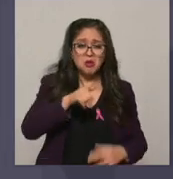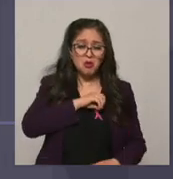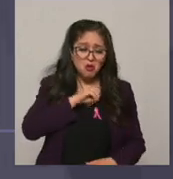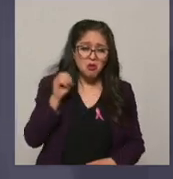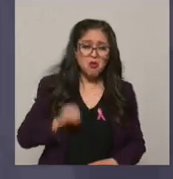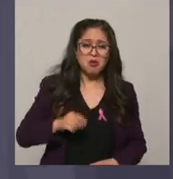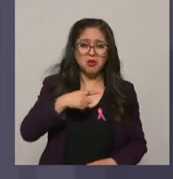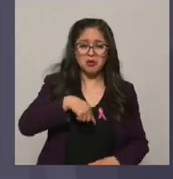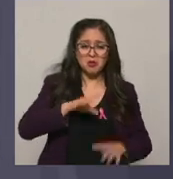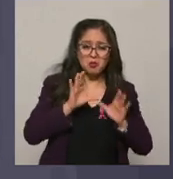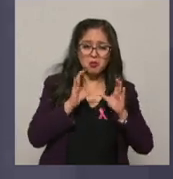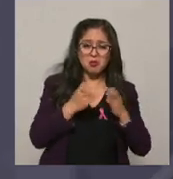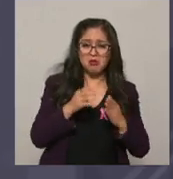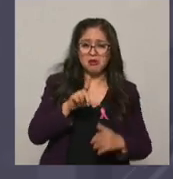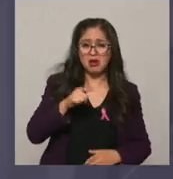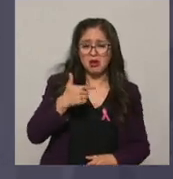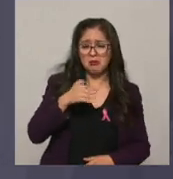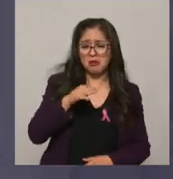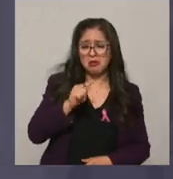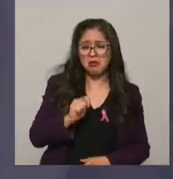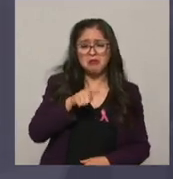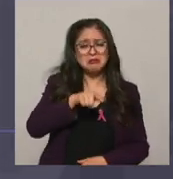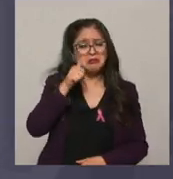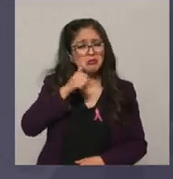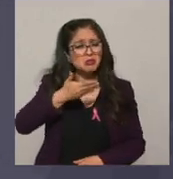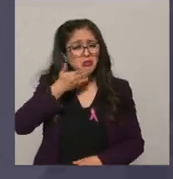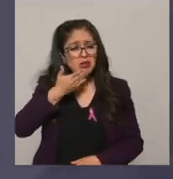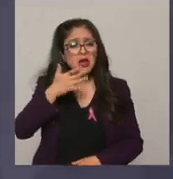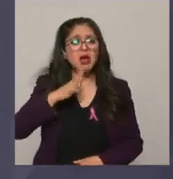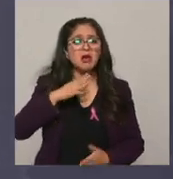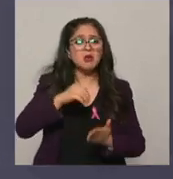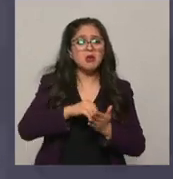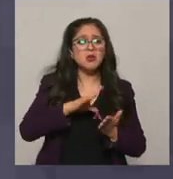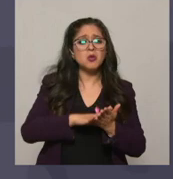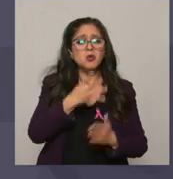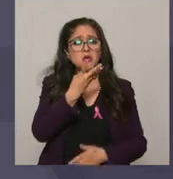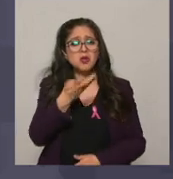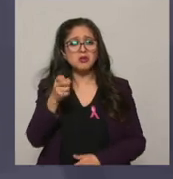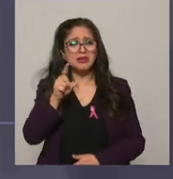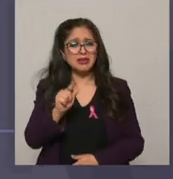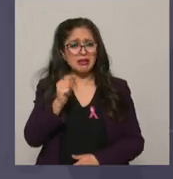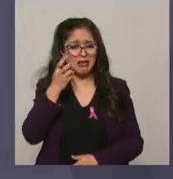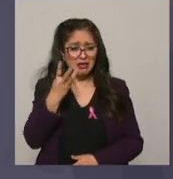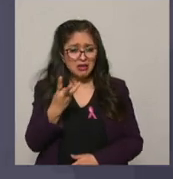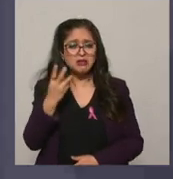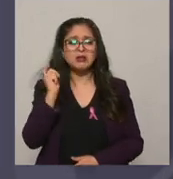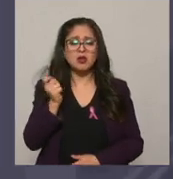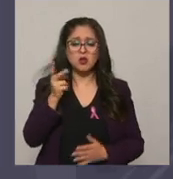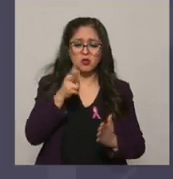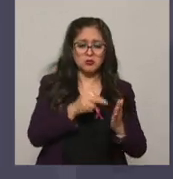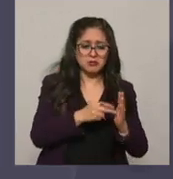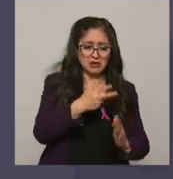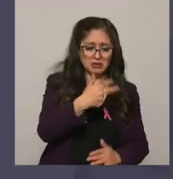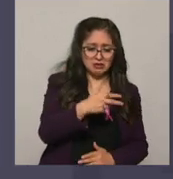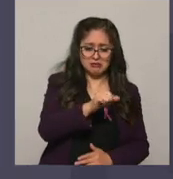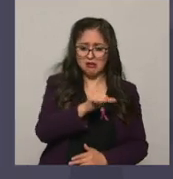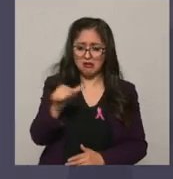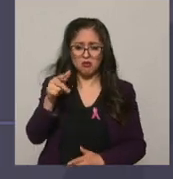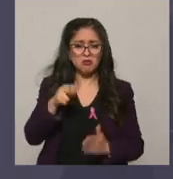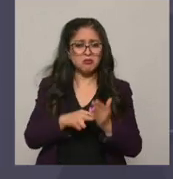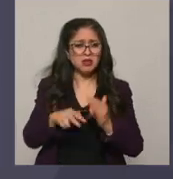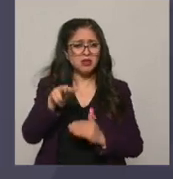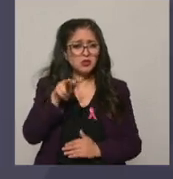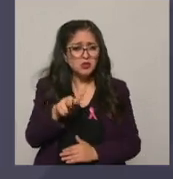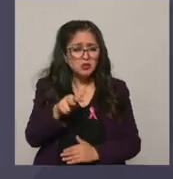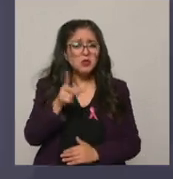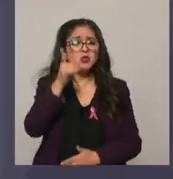una constante. Por ejemplo, nosotros tenemos un registro de 473 casos durante 2013 a 2018 y de estos tan